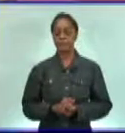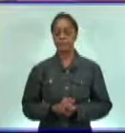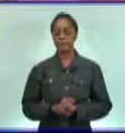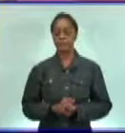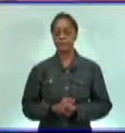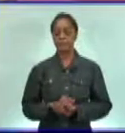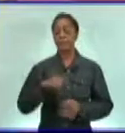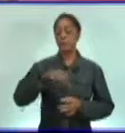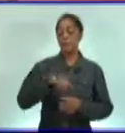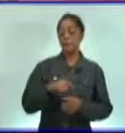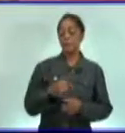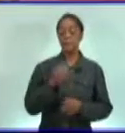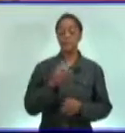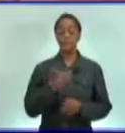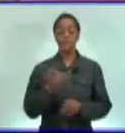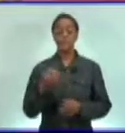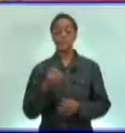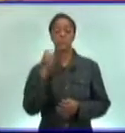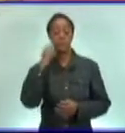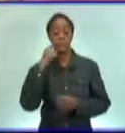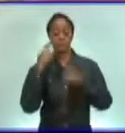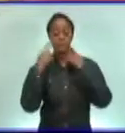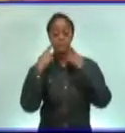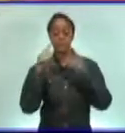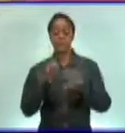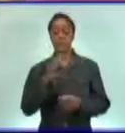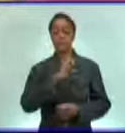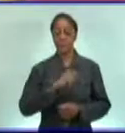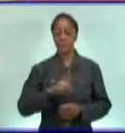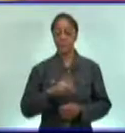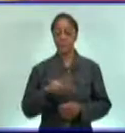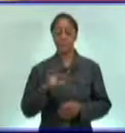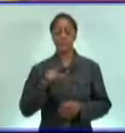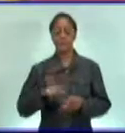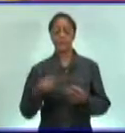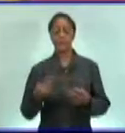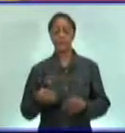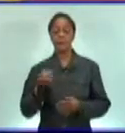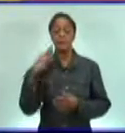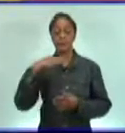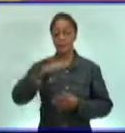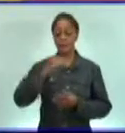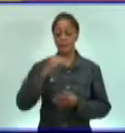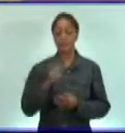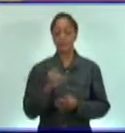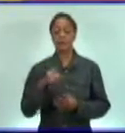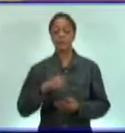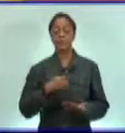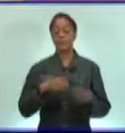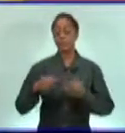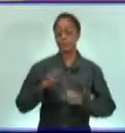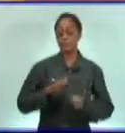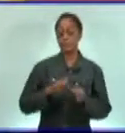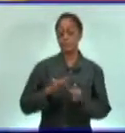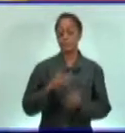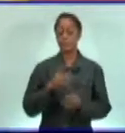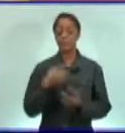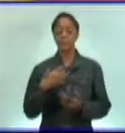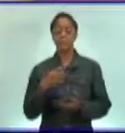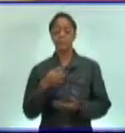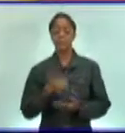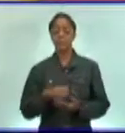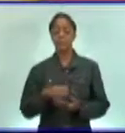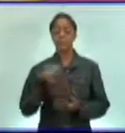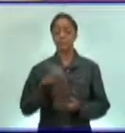El núcleo es el orgánulo más importante de la célula, ya que es su cerebro y dirige su funcionamiento. En él están